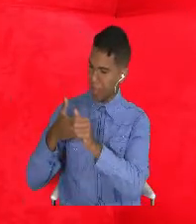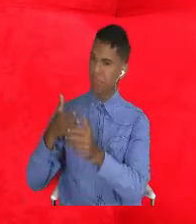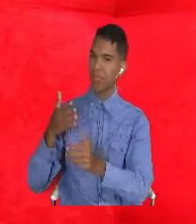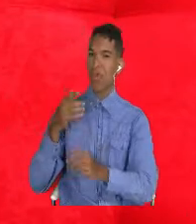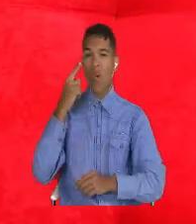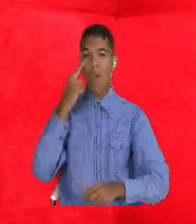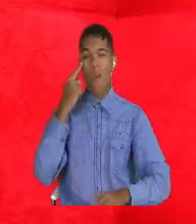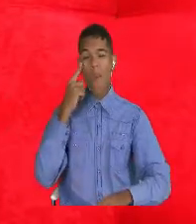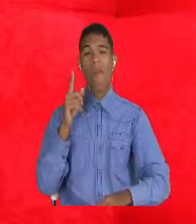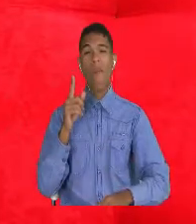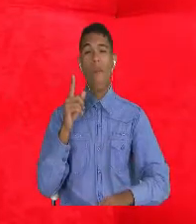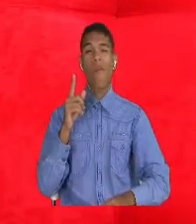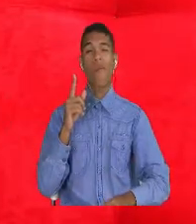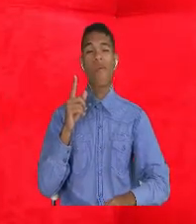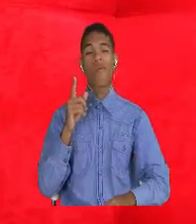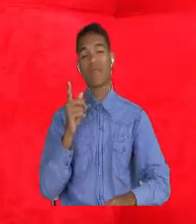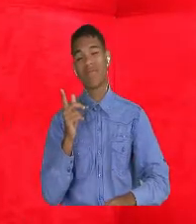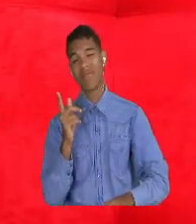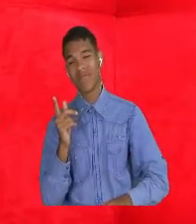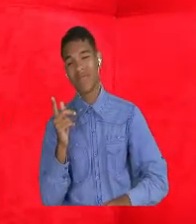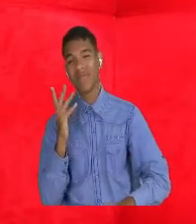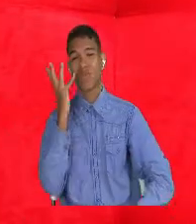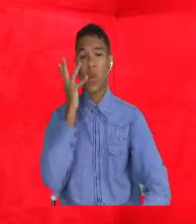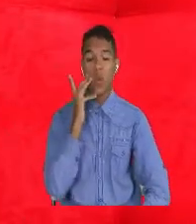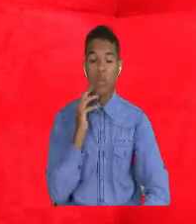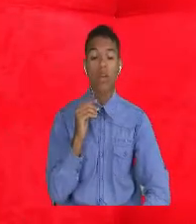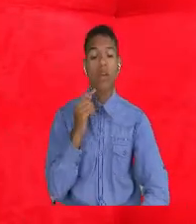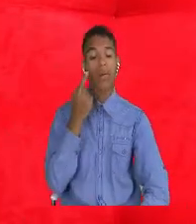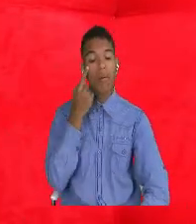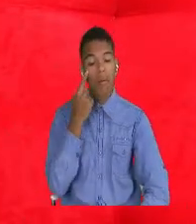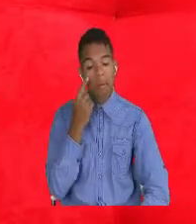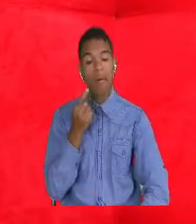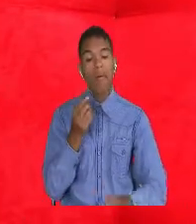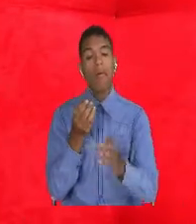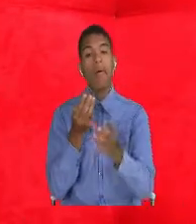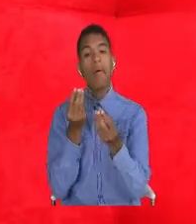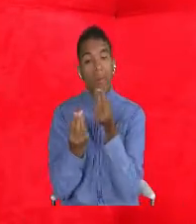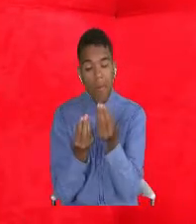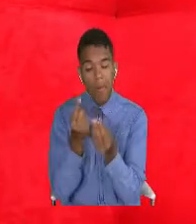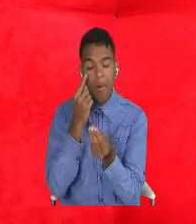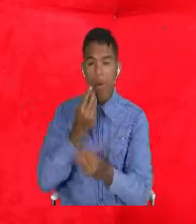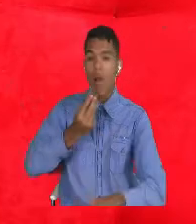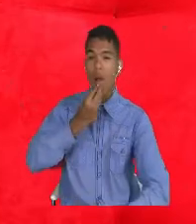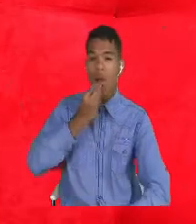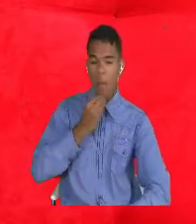dieta, lo decimos así, o en algunas partes, dieta es vaya y aguante hambre. No, sino